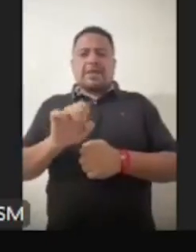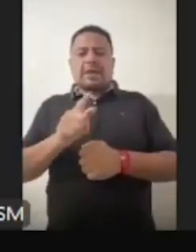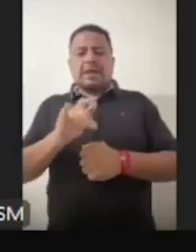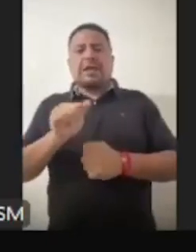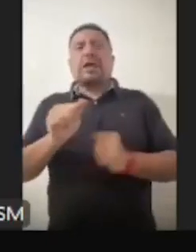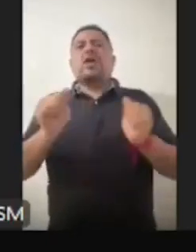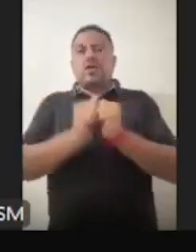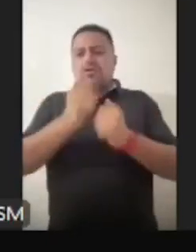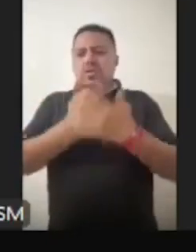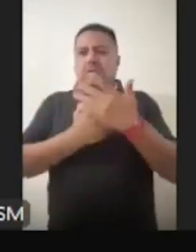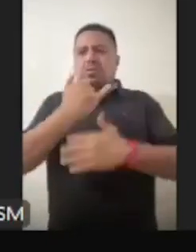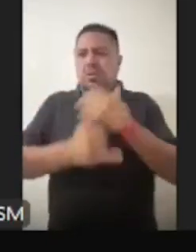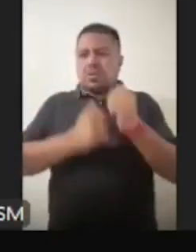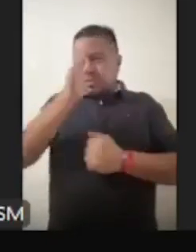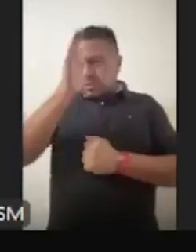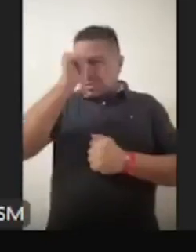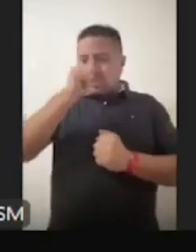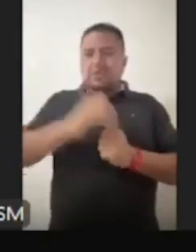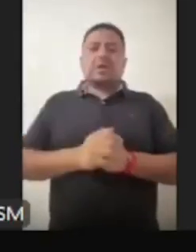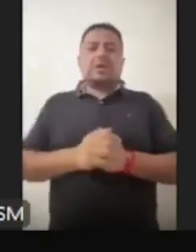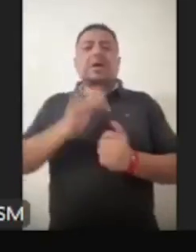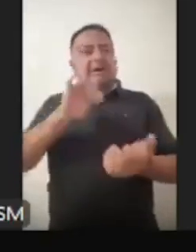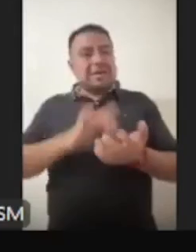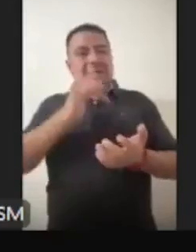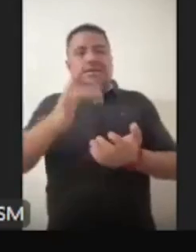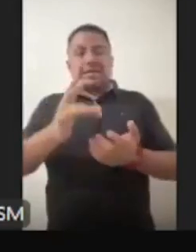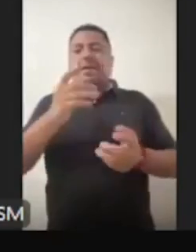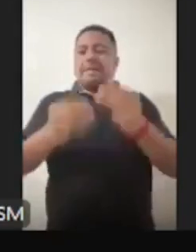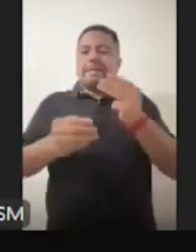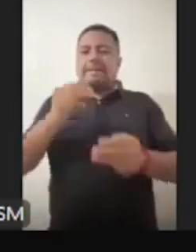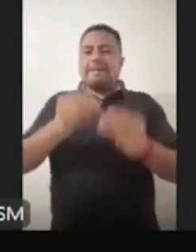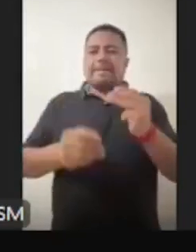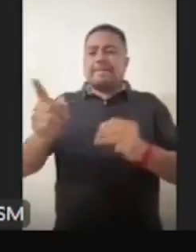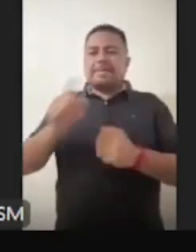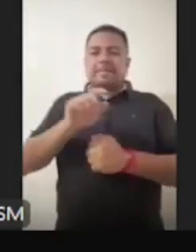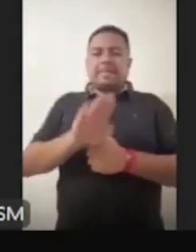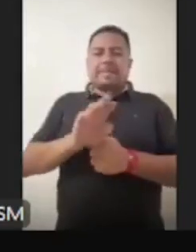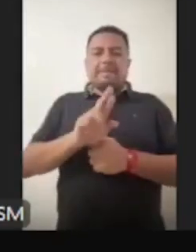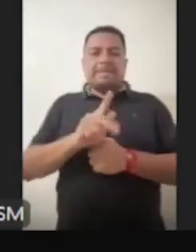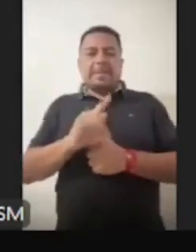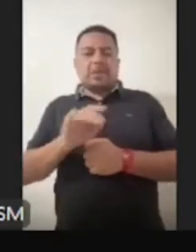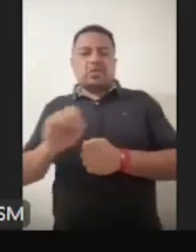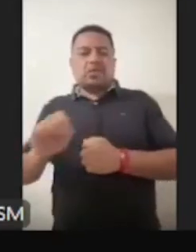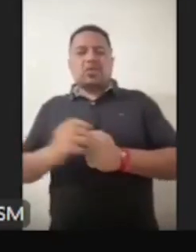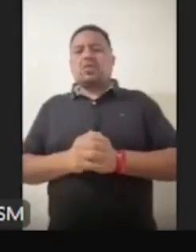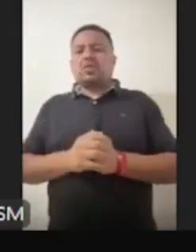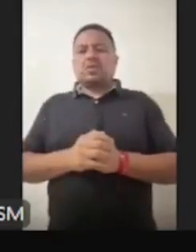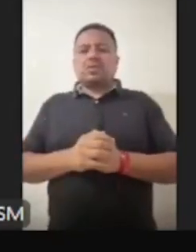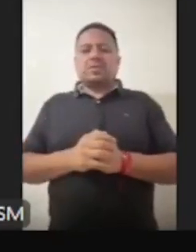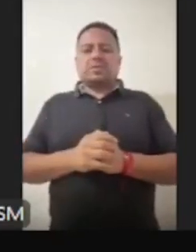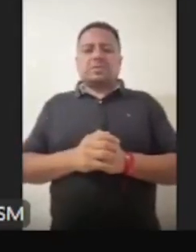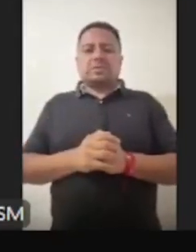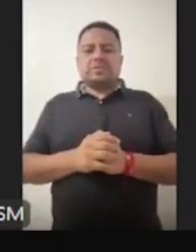proyecto. Gracias, magistrada. Magistrada ponente y la Rosa Delgado Brito.